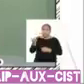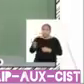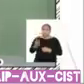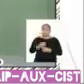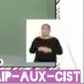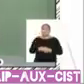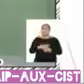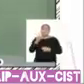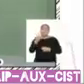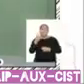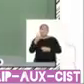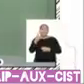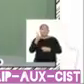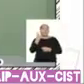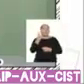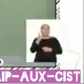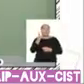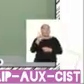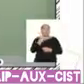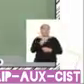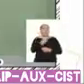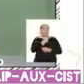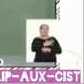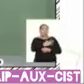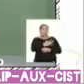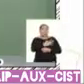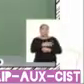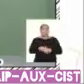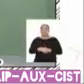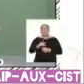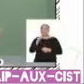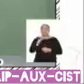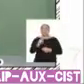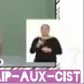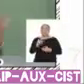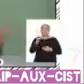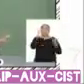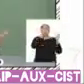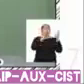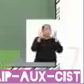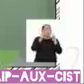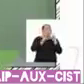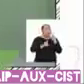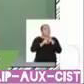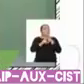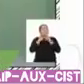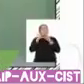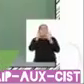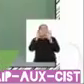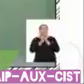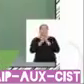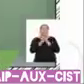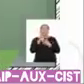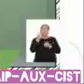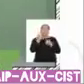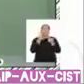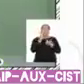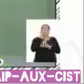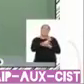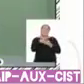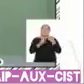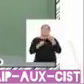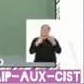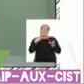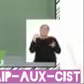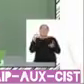encuentran en tercero, cuarto y quinto del secundario. Surgen muchas dudas, como por ejemplo, ¿qué carreras voy a estudiar?